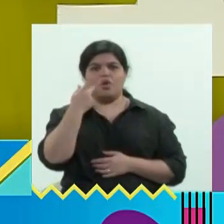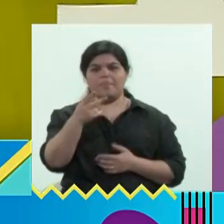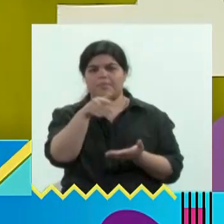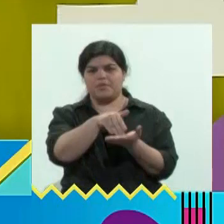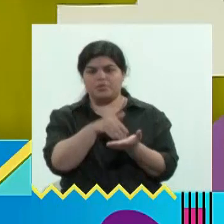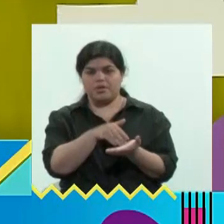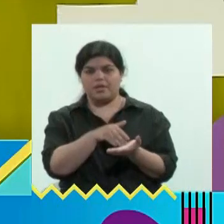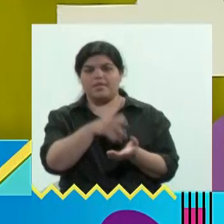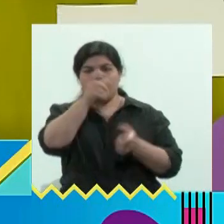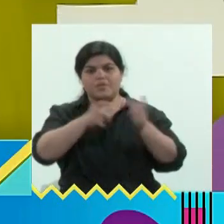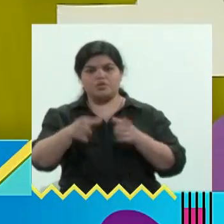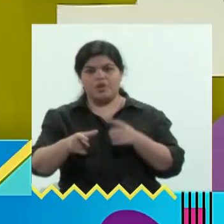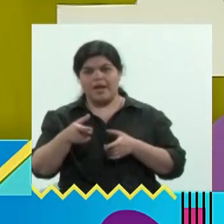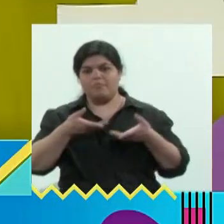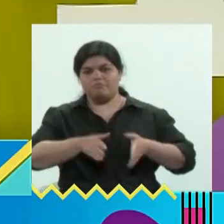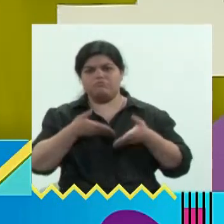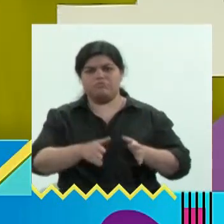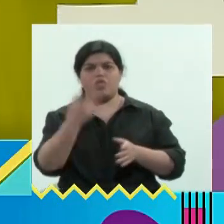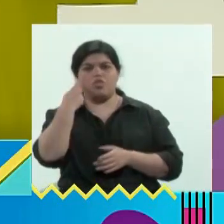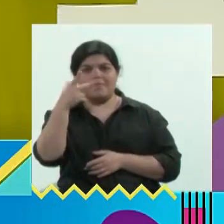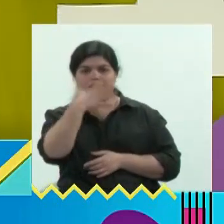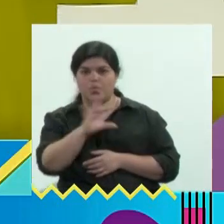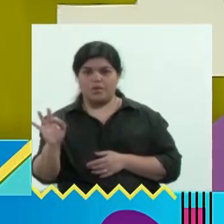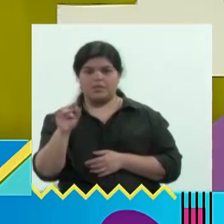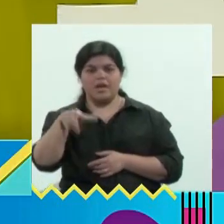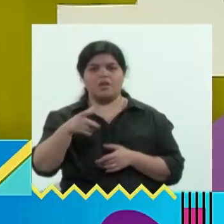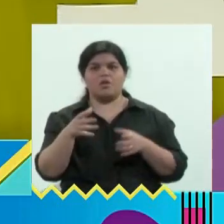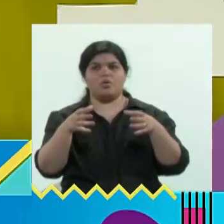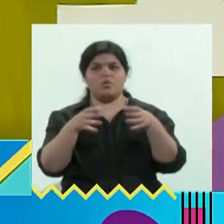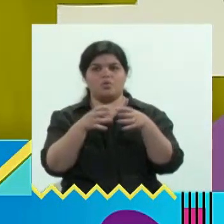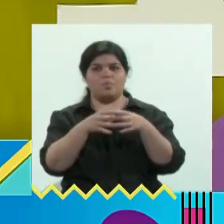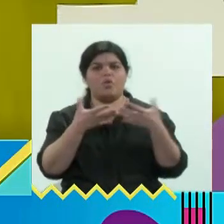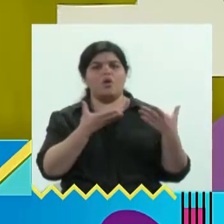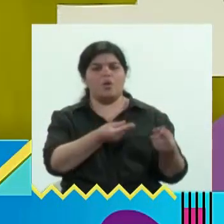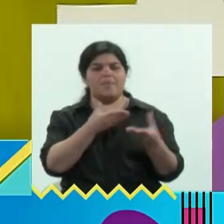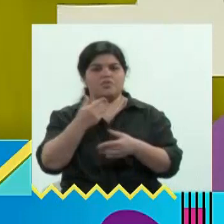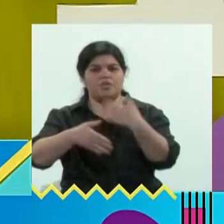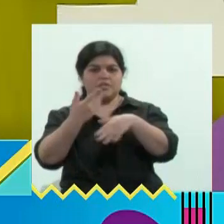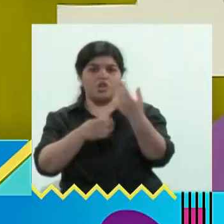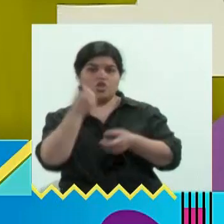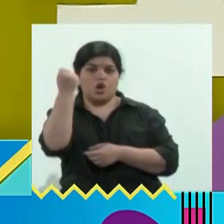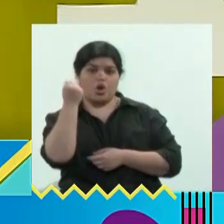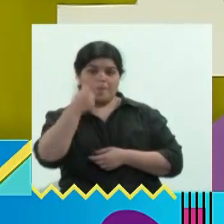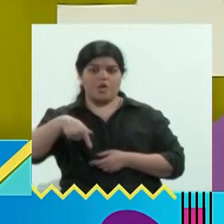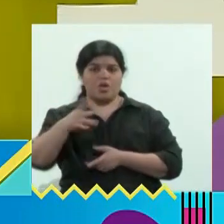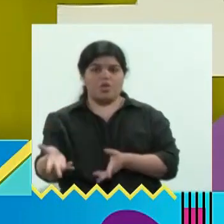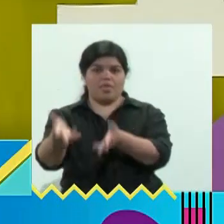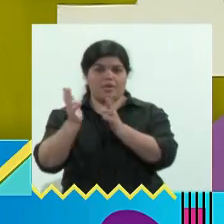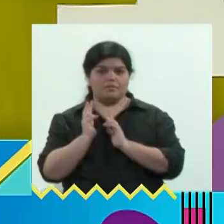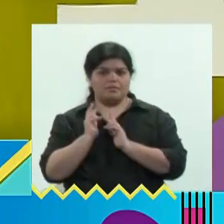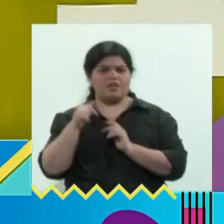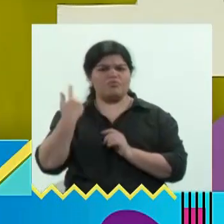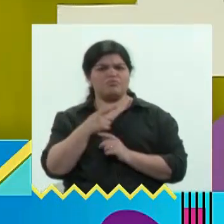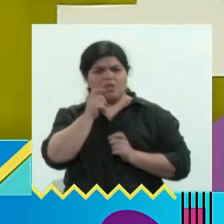habitantes adicionales se cree para el 2050, ¿sí? Según la Organización para la Cooperación y el Desarrollo Económico. ¿Qué respuestas les vamos a dar?